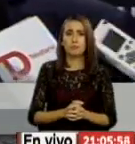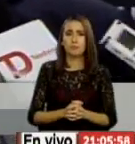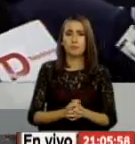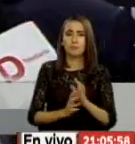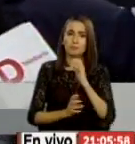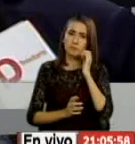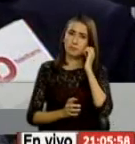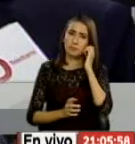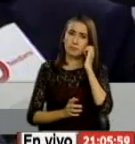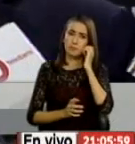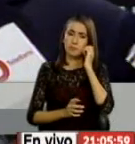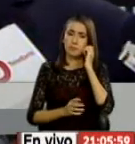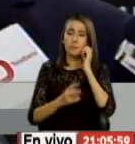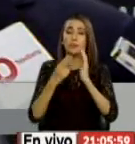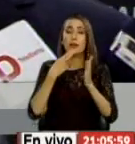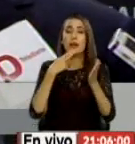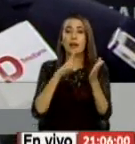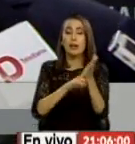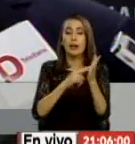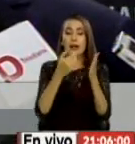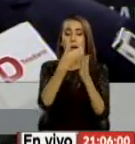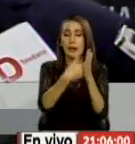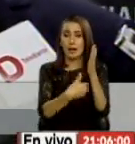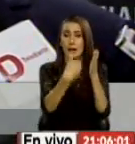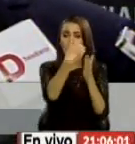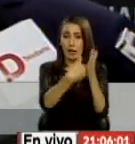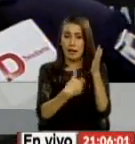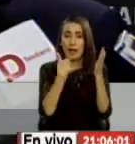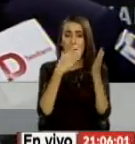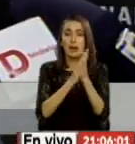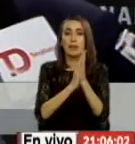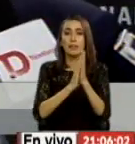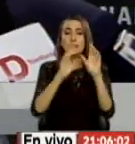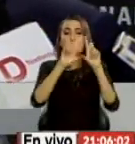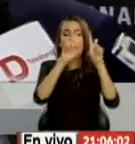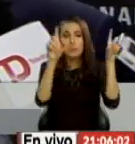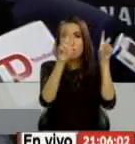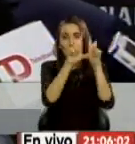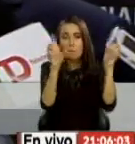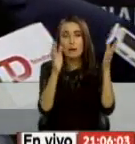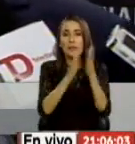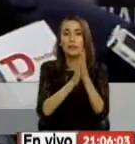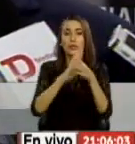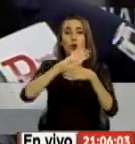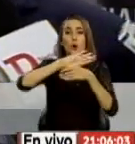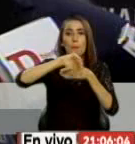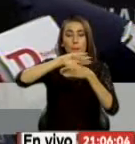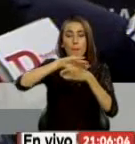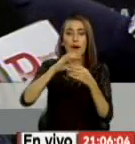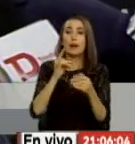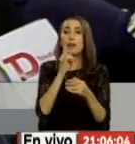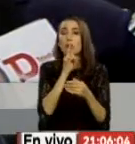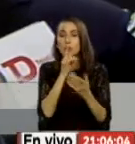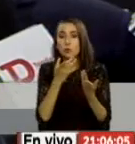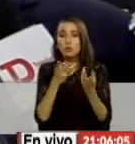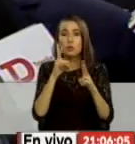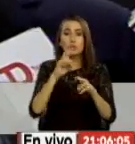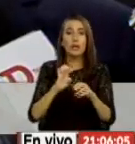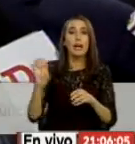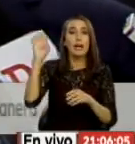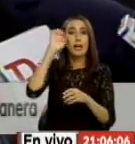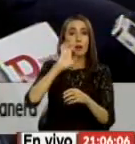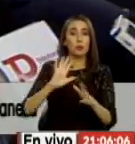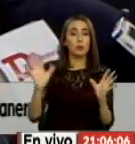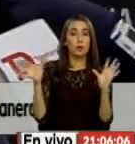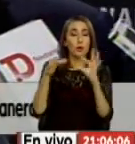Entiendo que hay carta de las cámaras, de la Embajada de los Estados Unidos. Entiendo que hay preocupación de parte de la Unión Europea, pero